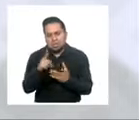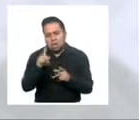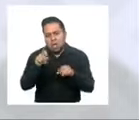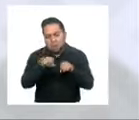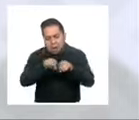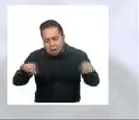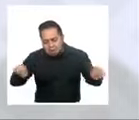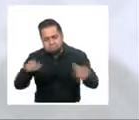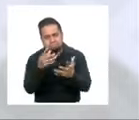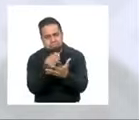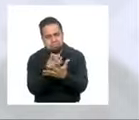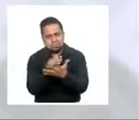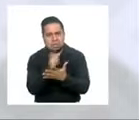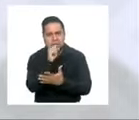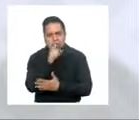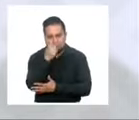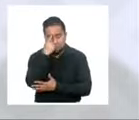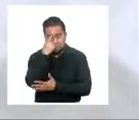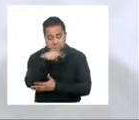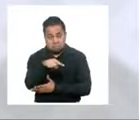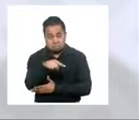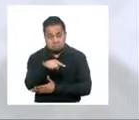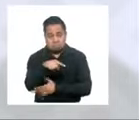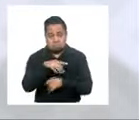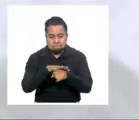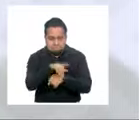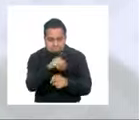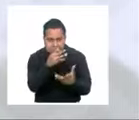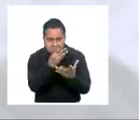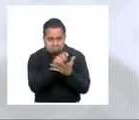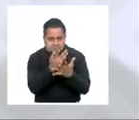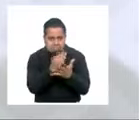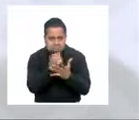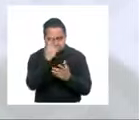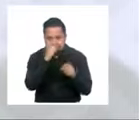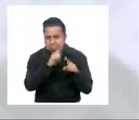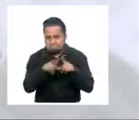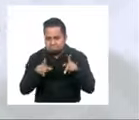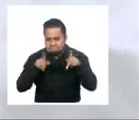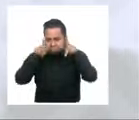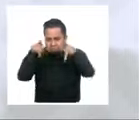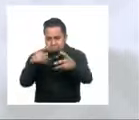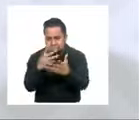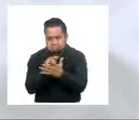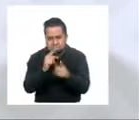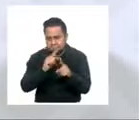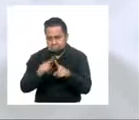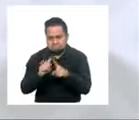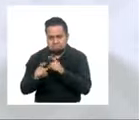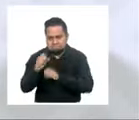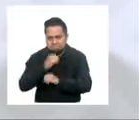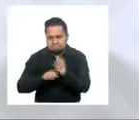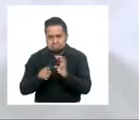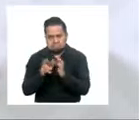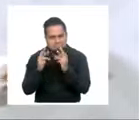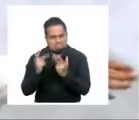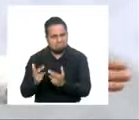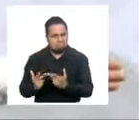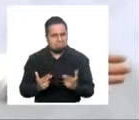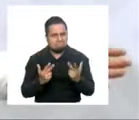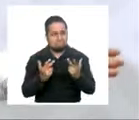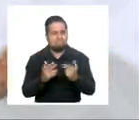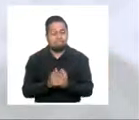agua potable, en la reparación de algunos puentes, de algunas obras que fueron afectados.